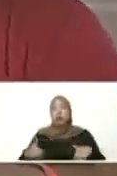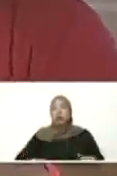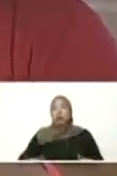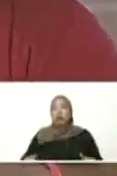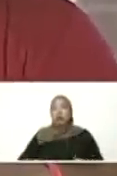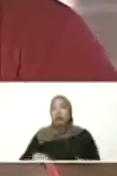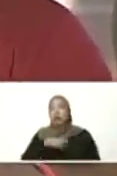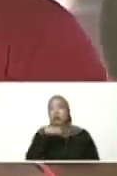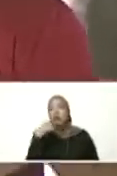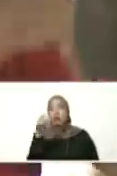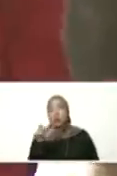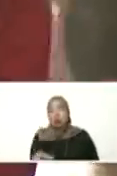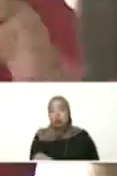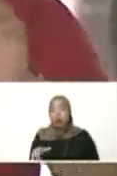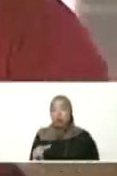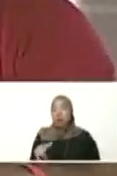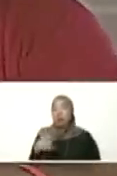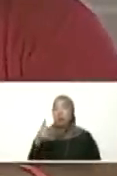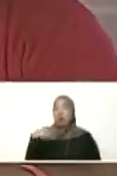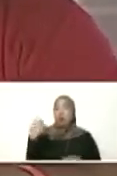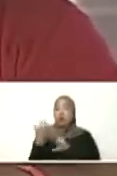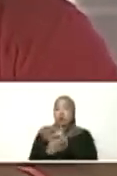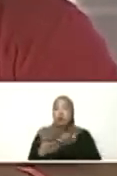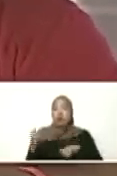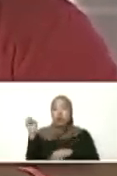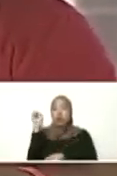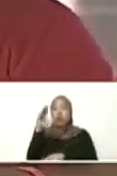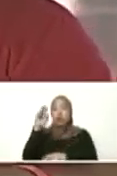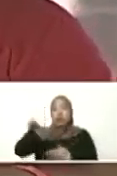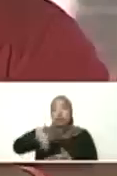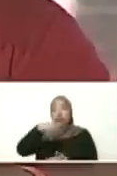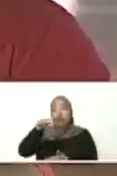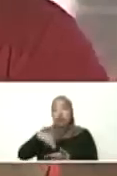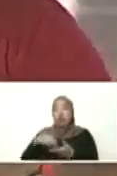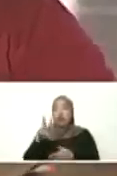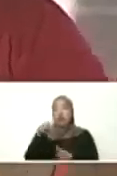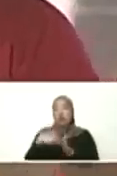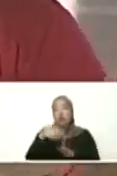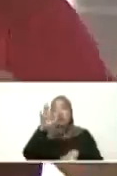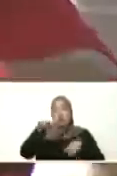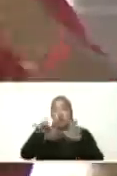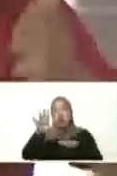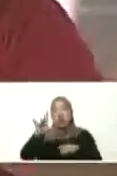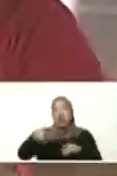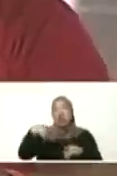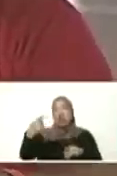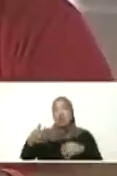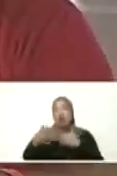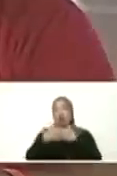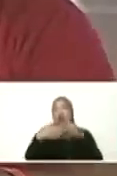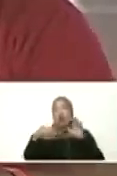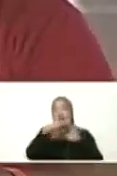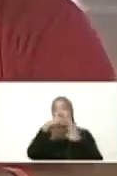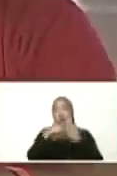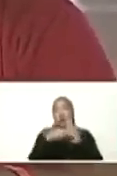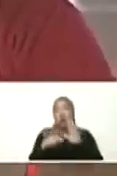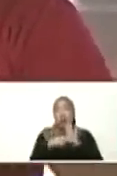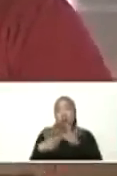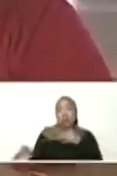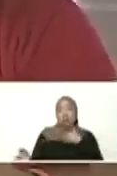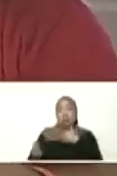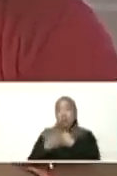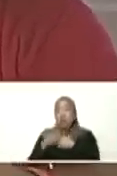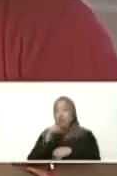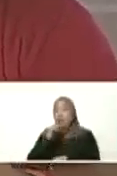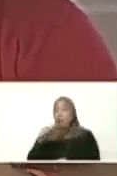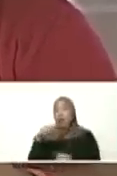pérdida física de nuestro comandante Chávez, aquel problema de la Asamblea Nacional en el 2015, la llegada del bloqueo, bueno, todos los males que se atravesaron, y aquí está el